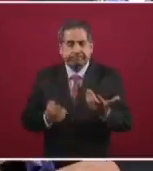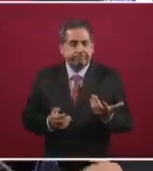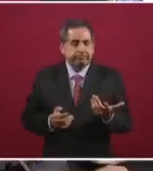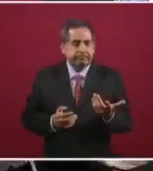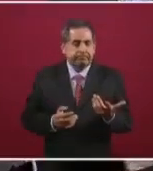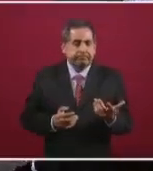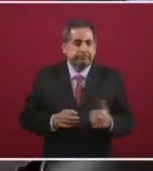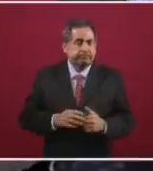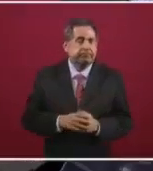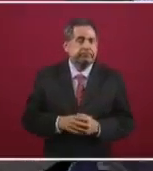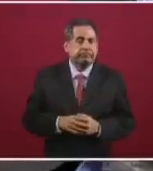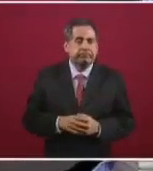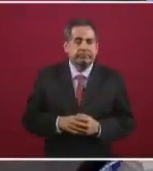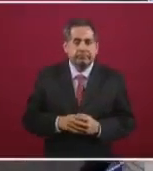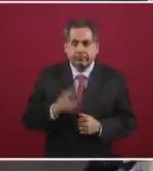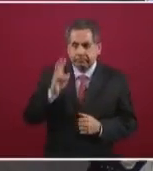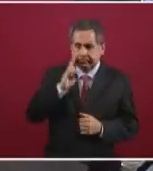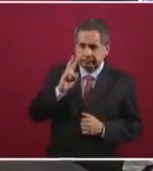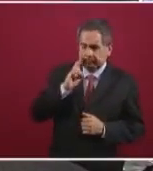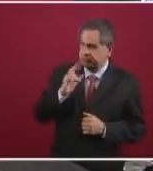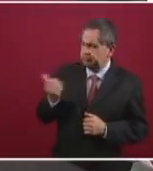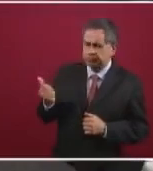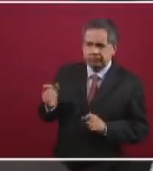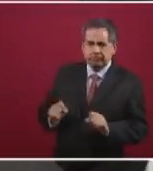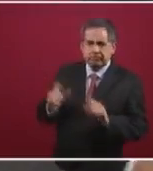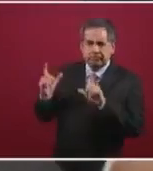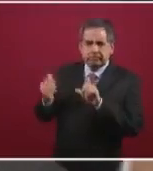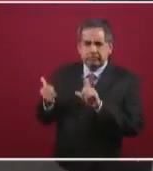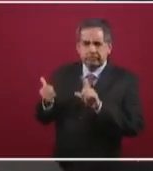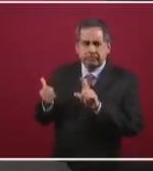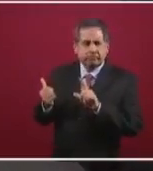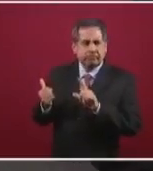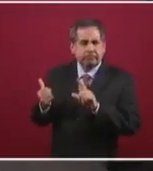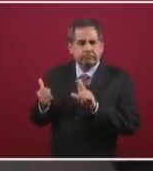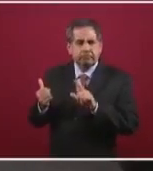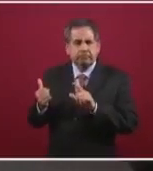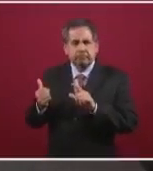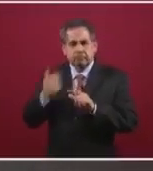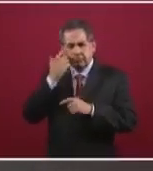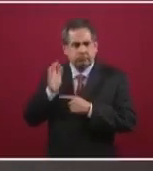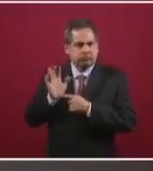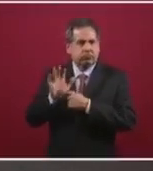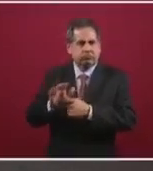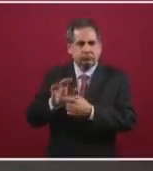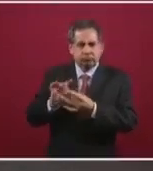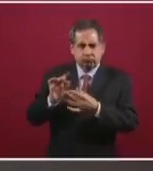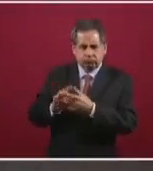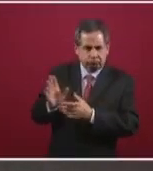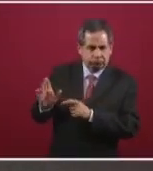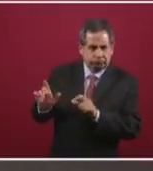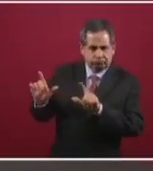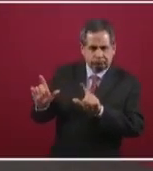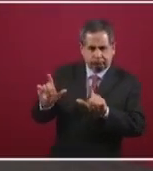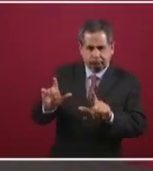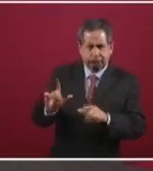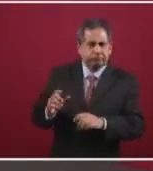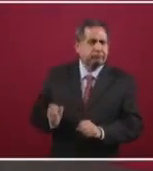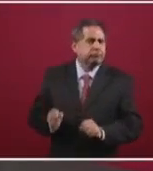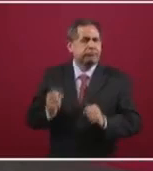si no tenemos un cuadro que les queremos mostrar